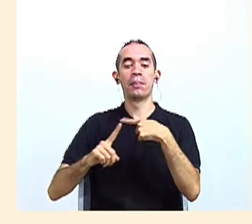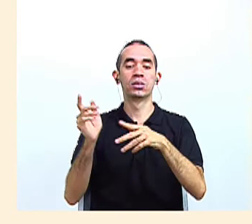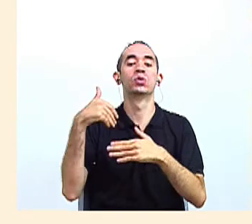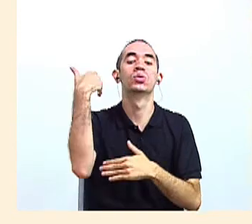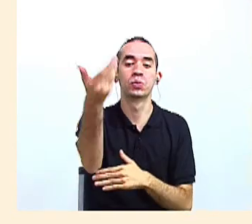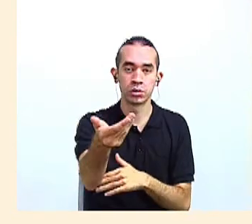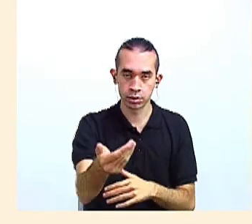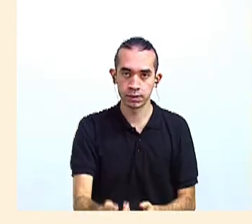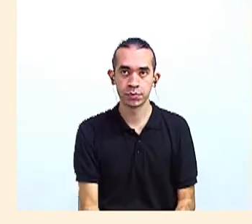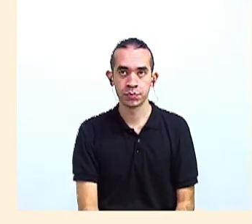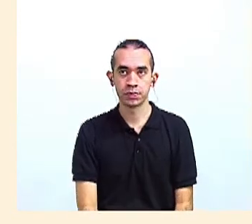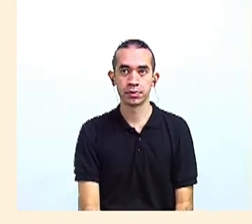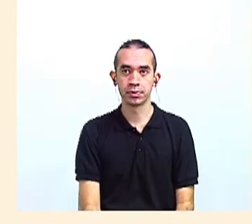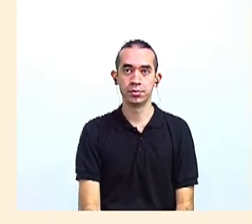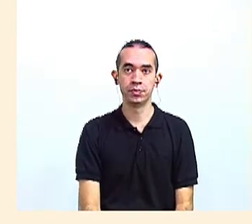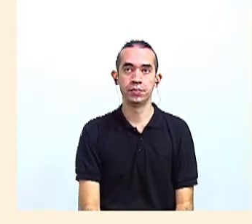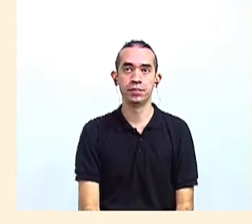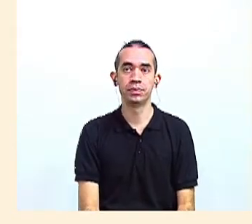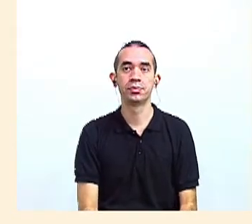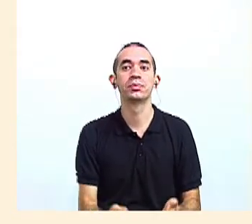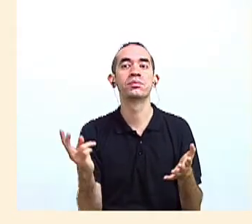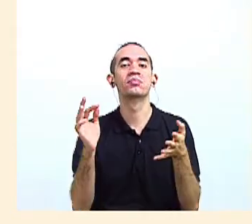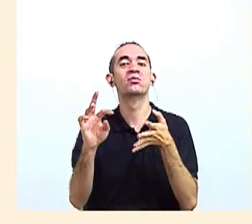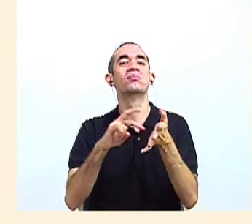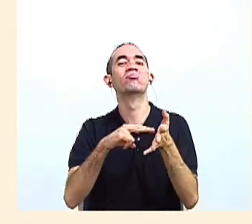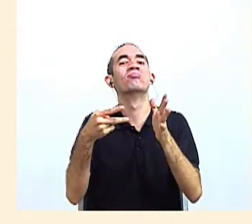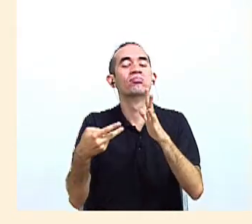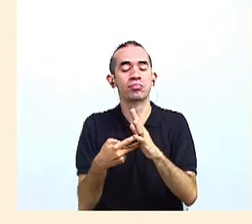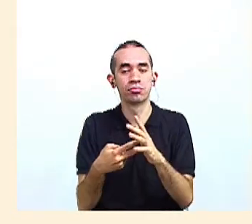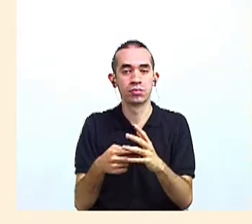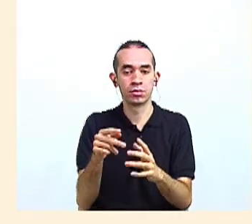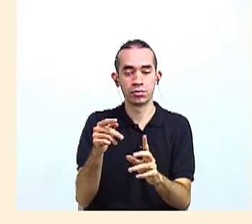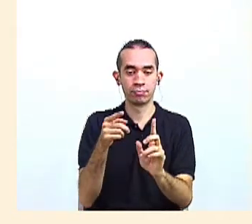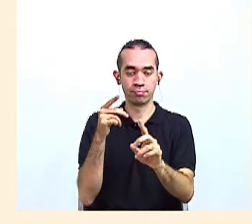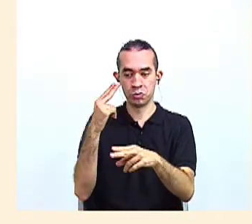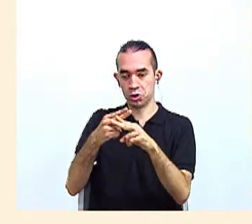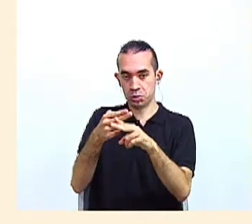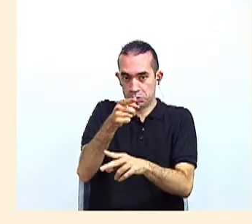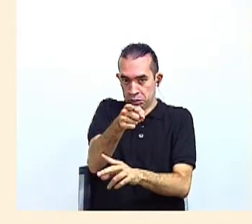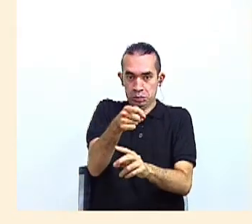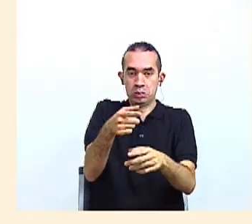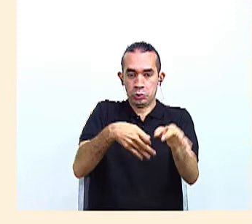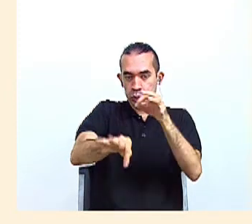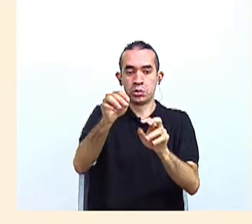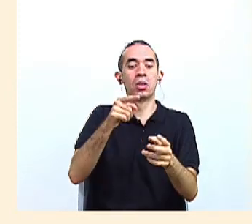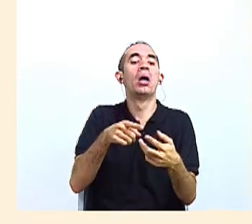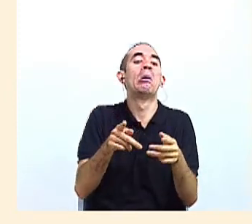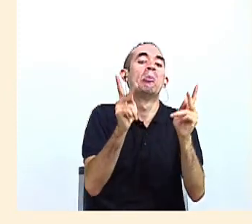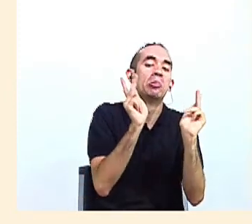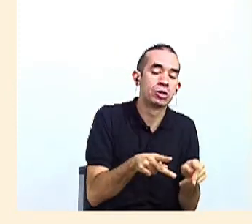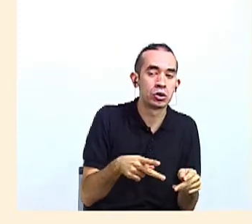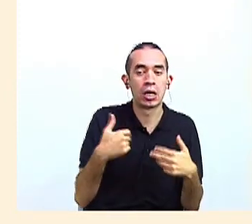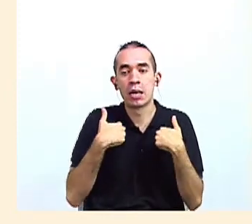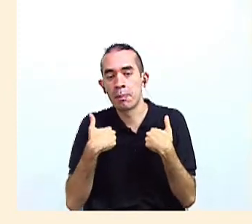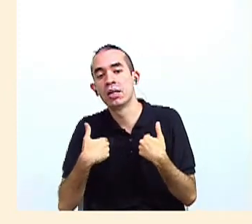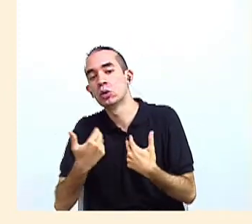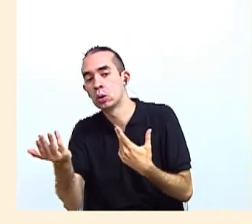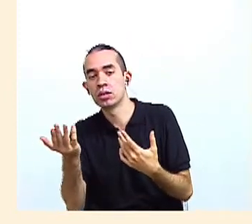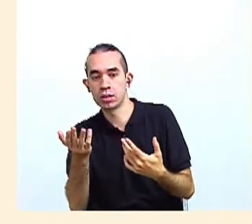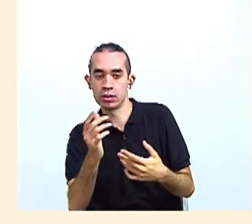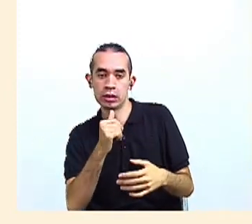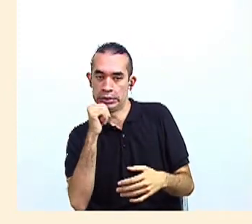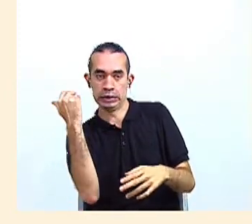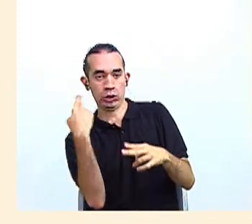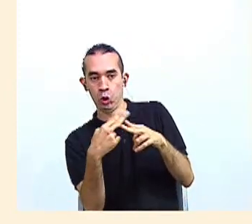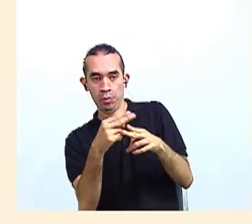consecuente. Se emplean para referirse los pronombres a personas, animales o cosas sin nombrarlos. Debemos considerar